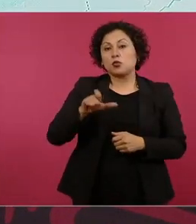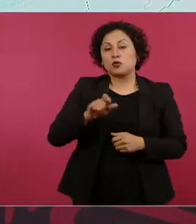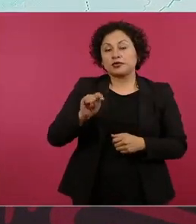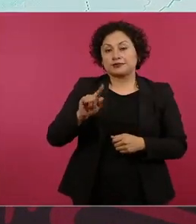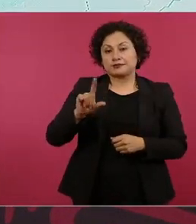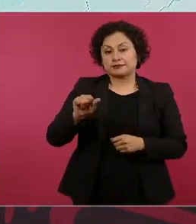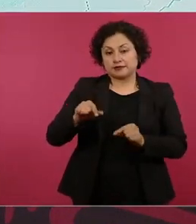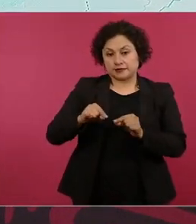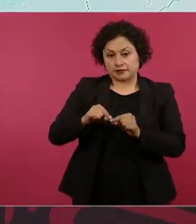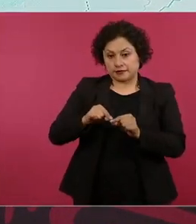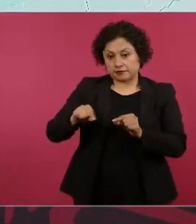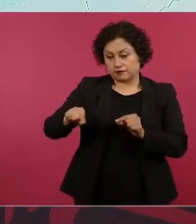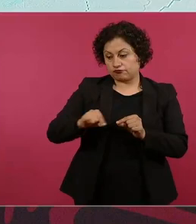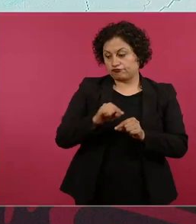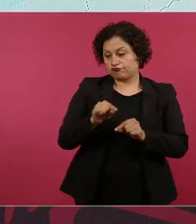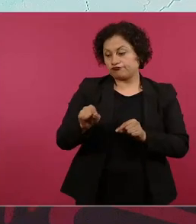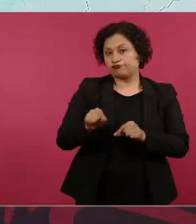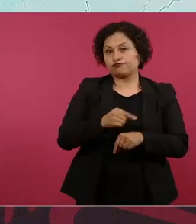motos